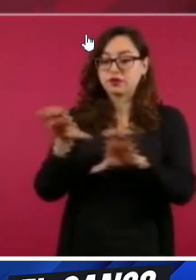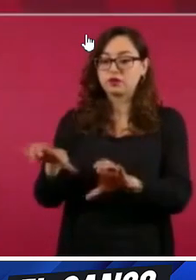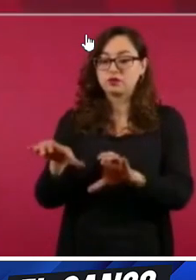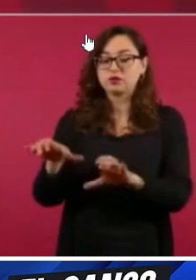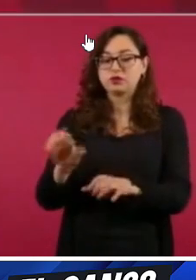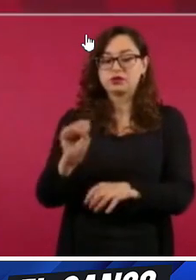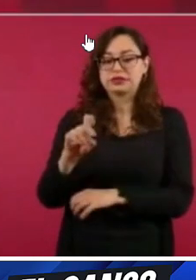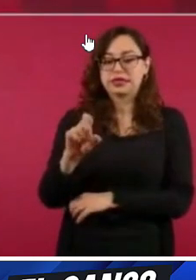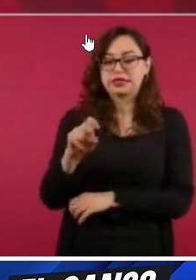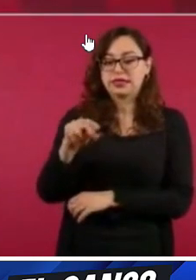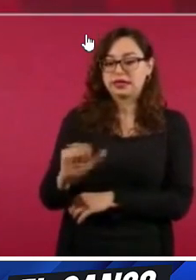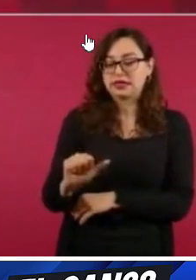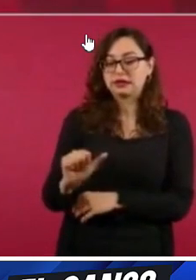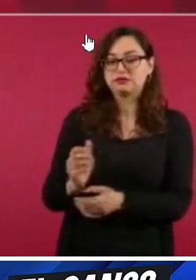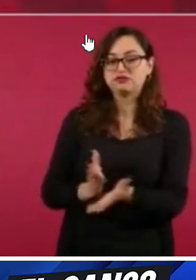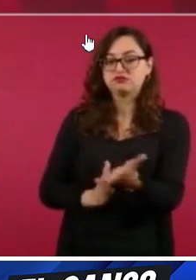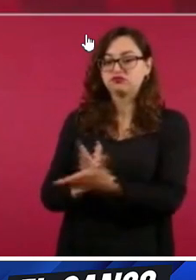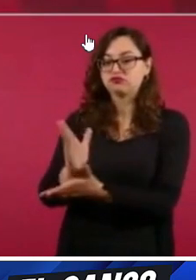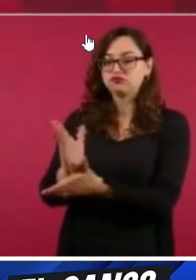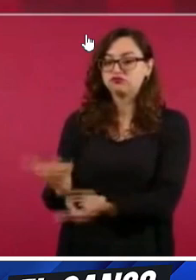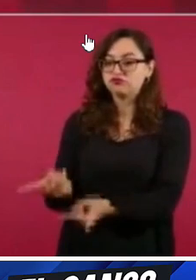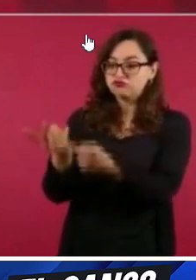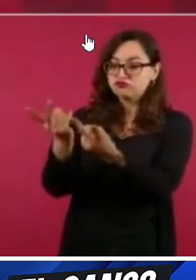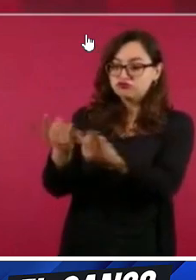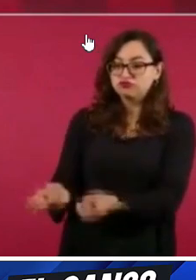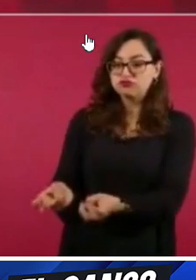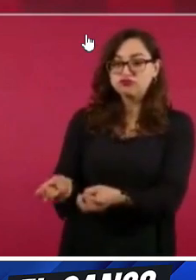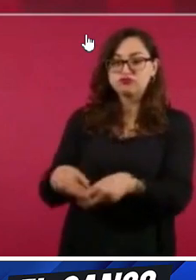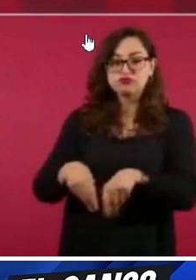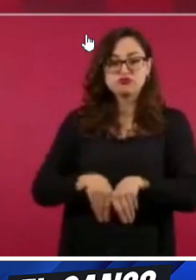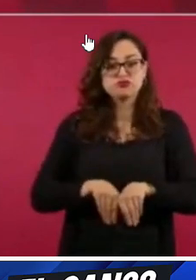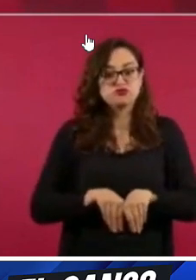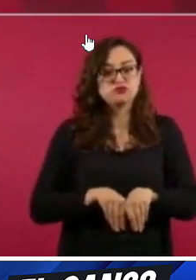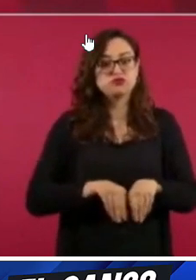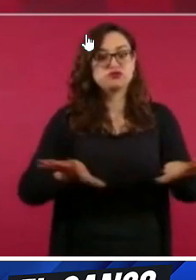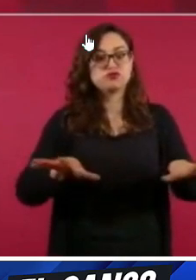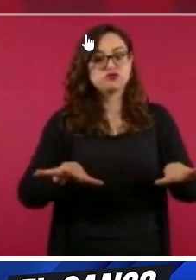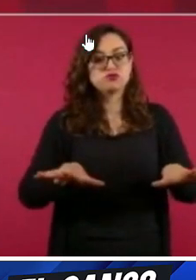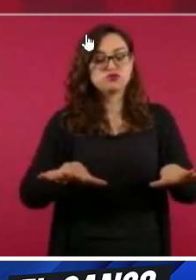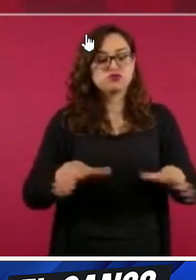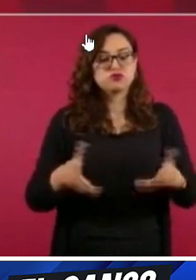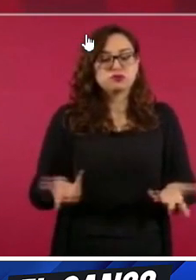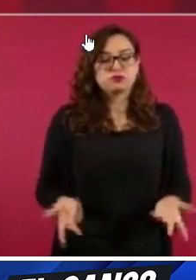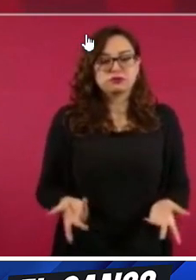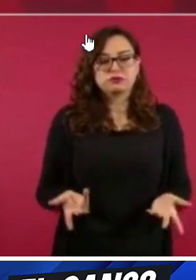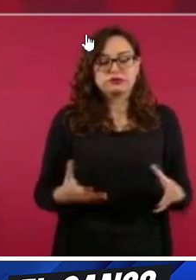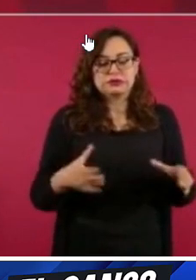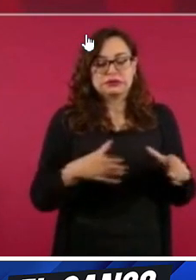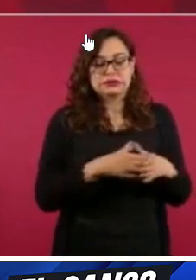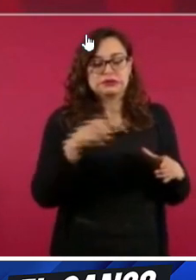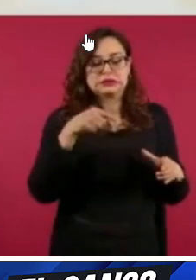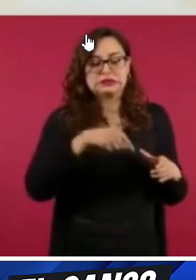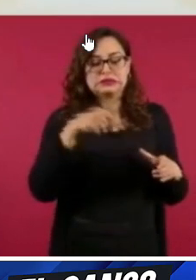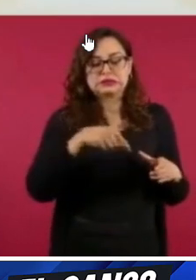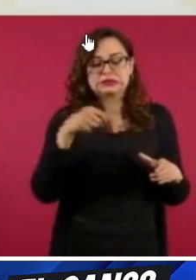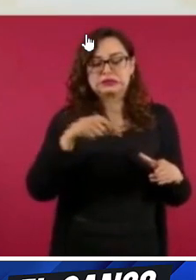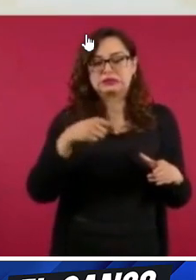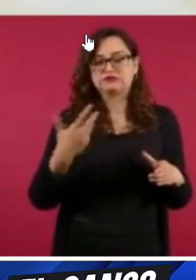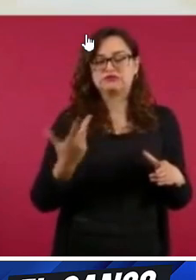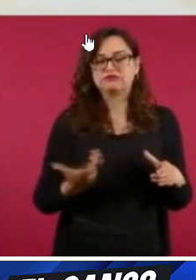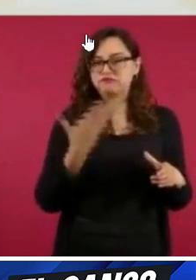de la información, debe ser pues una agencia